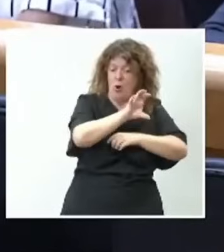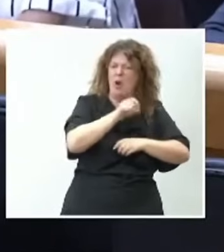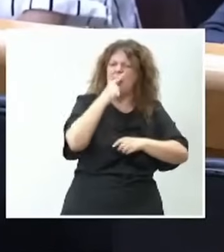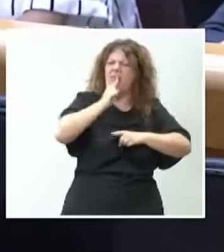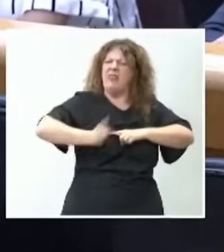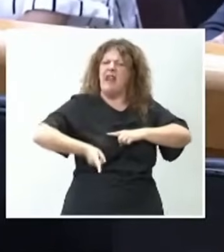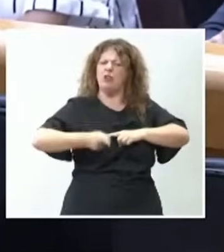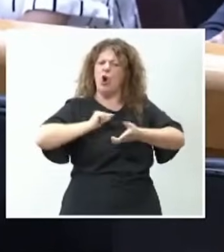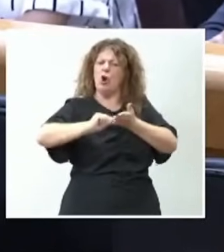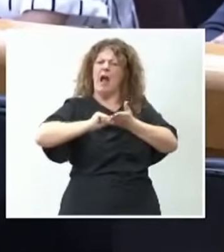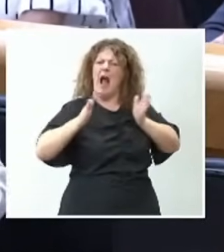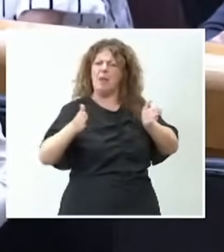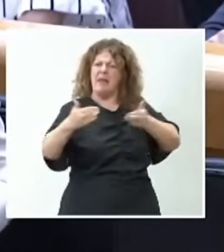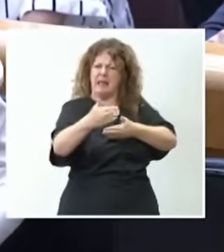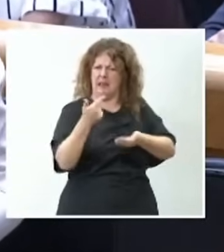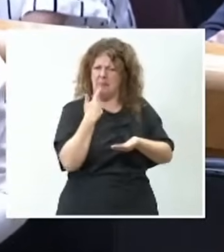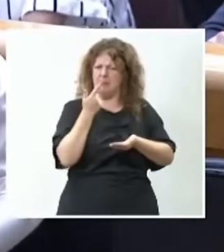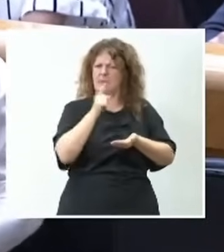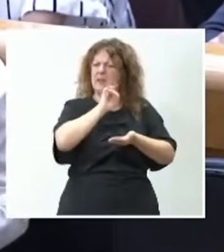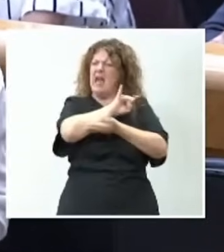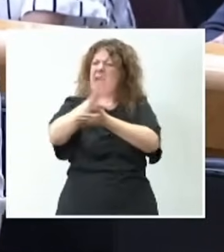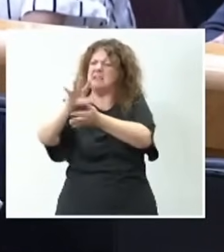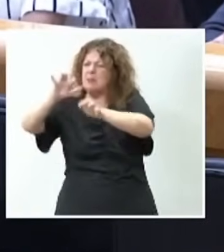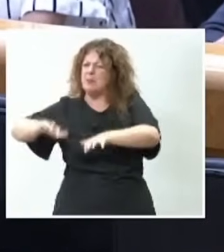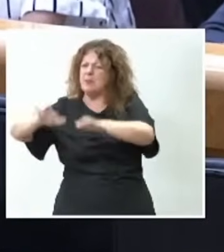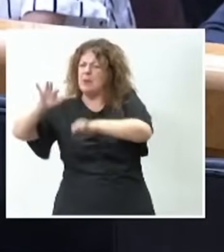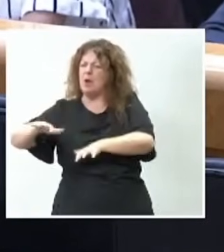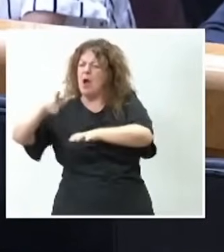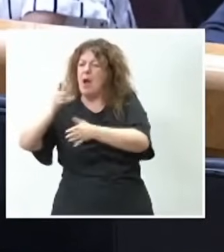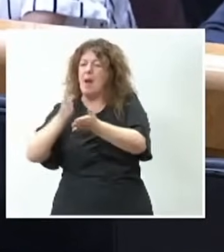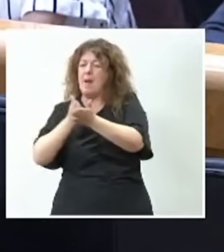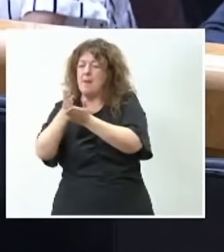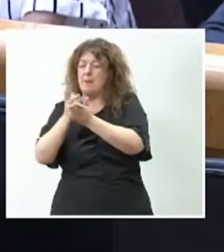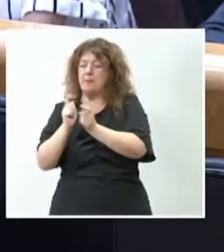gabinete escribiera a una periodista después de escribir